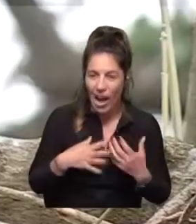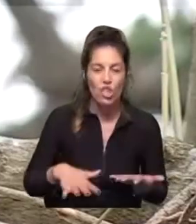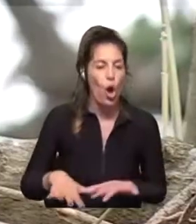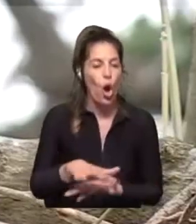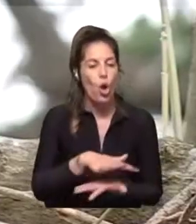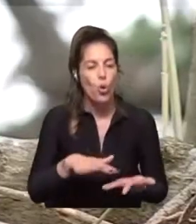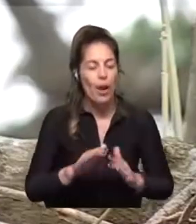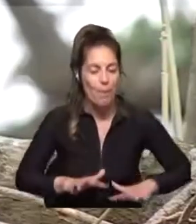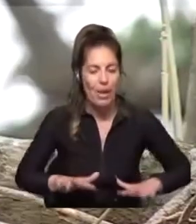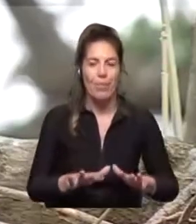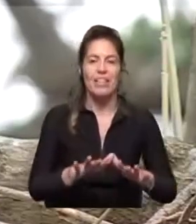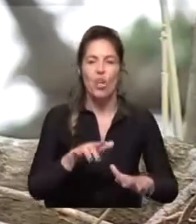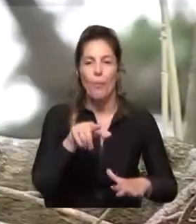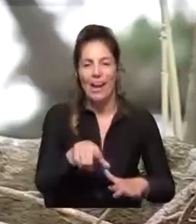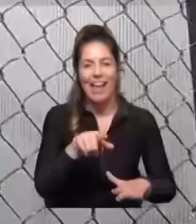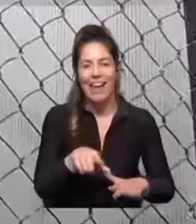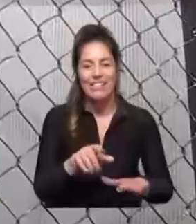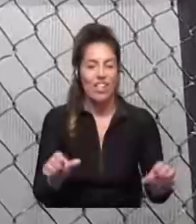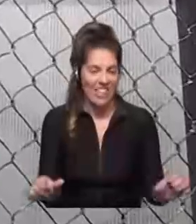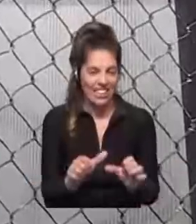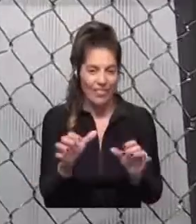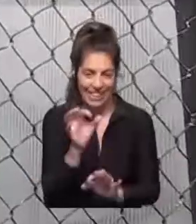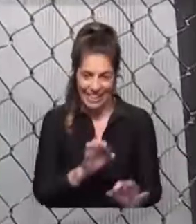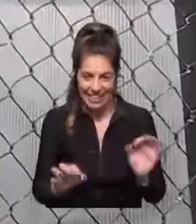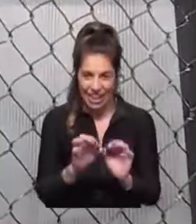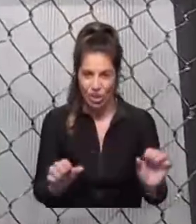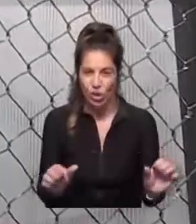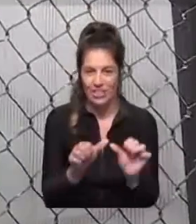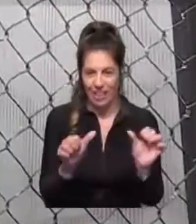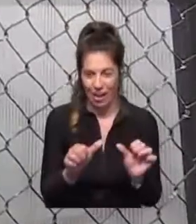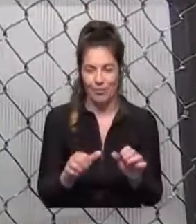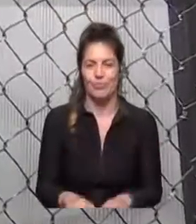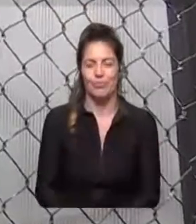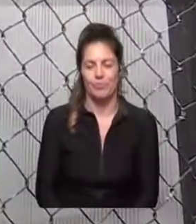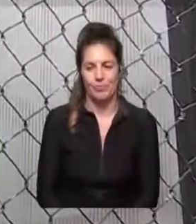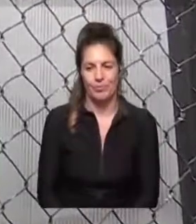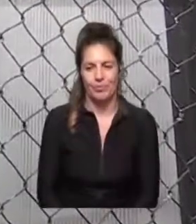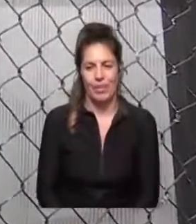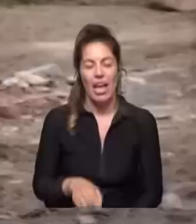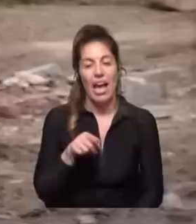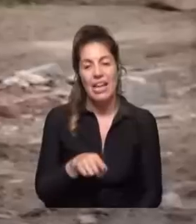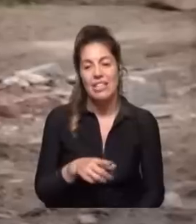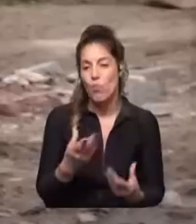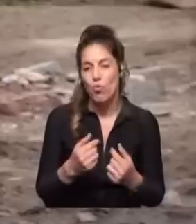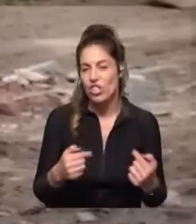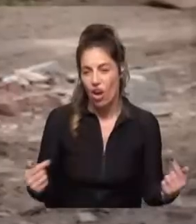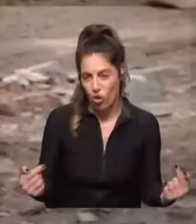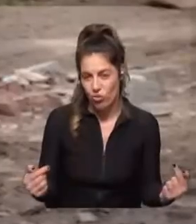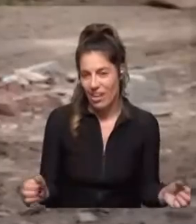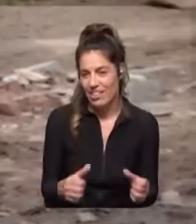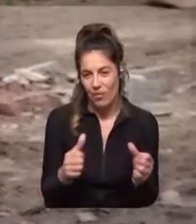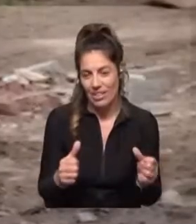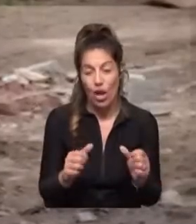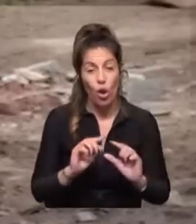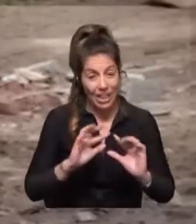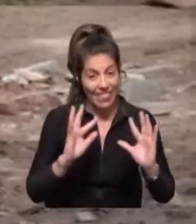de bueno de preparación para esa para esos eventos que ocurran en este anfiteatro y bueno así muchas otras de las de